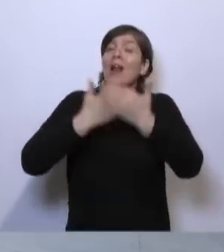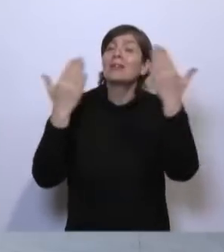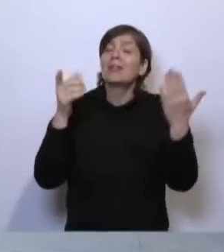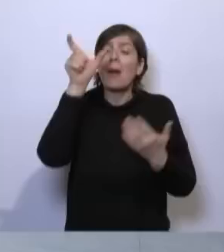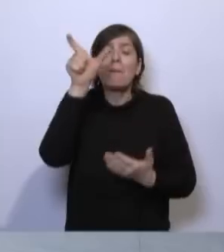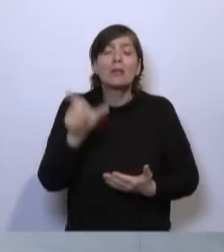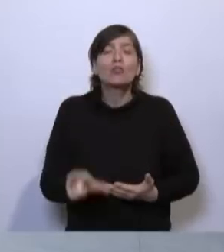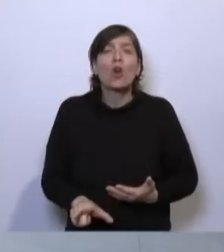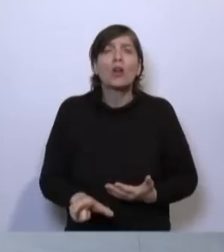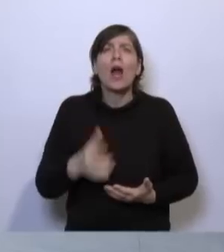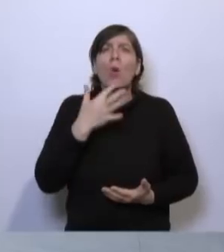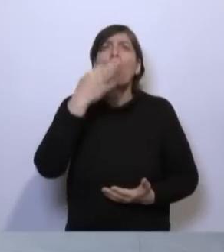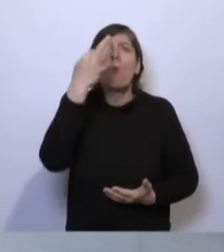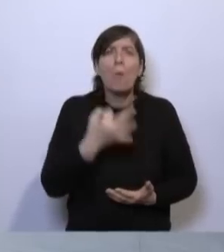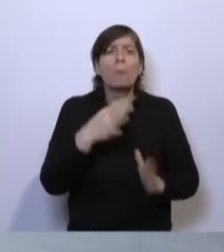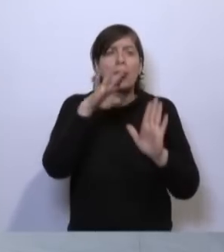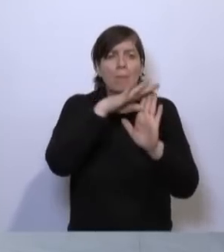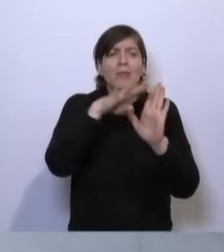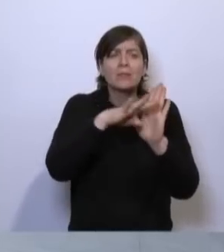Feliz quien cumpliendo sus